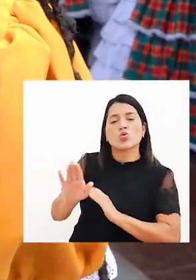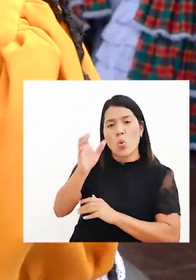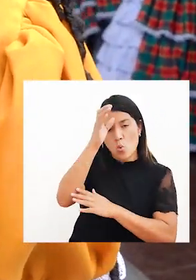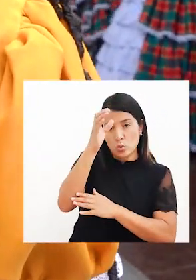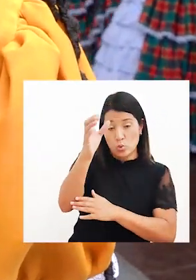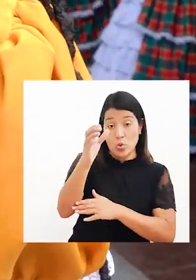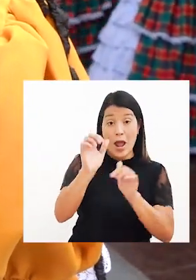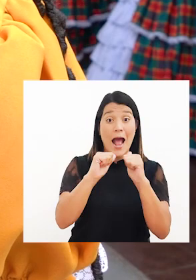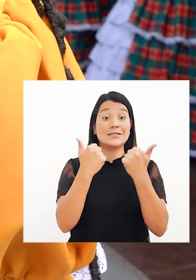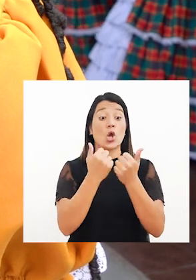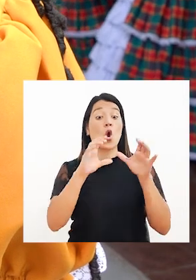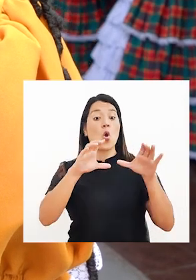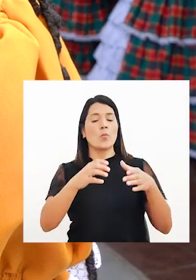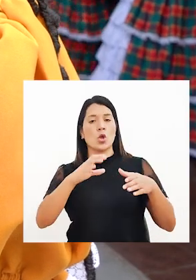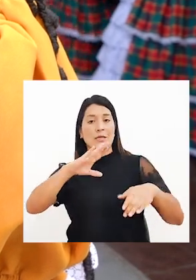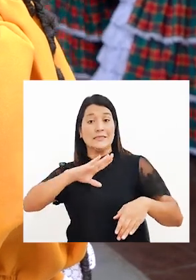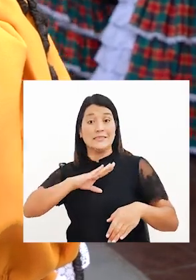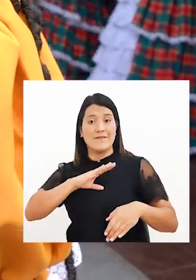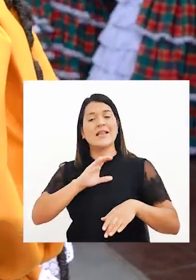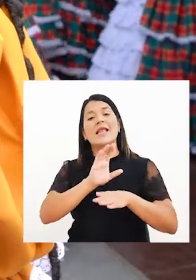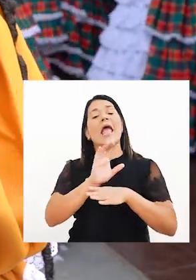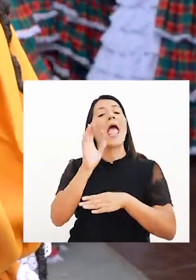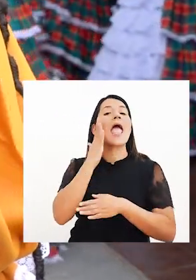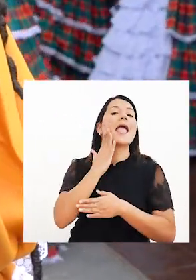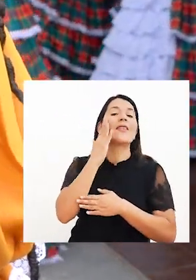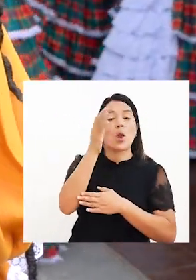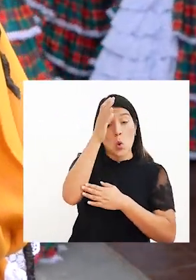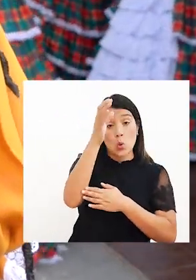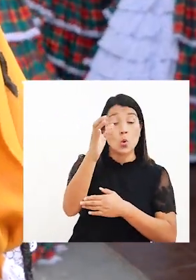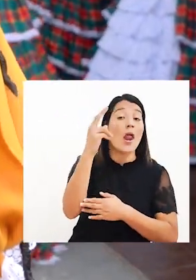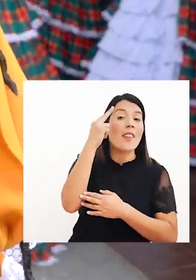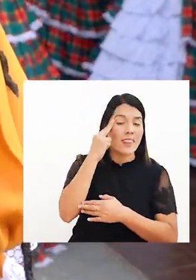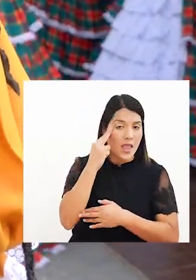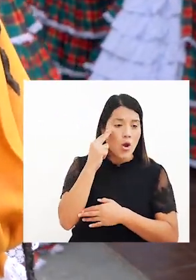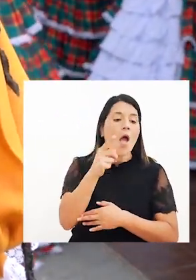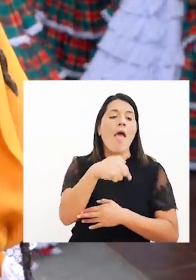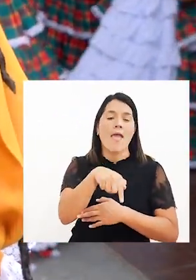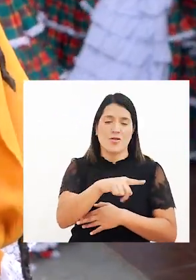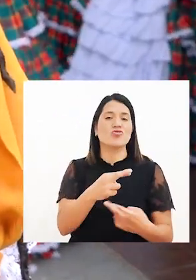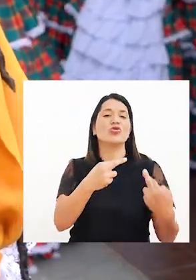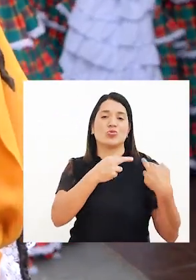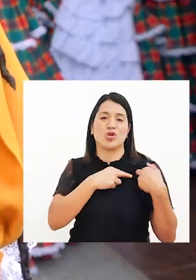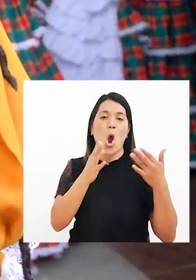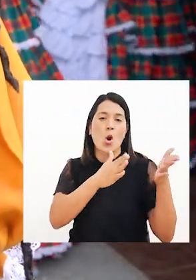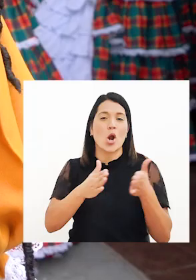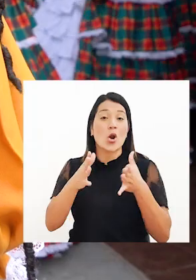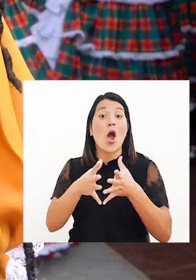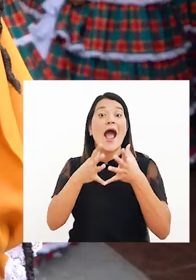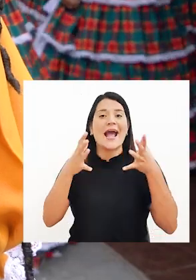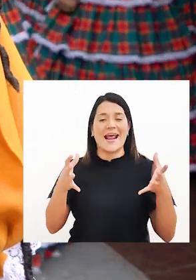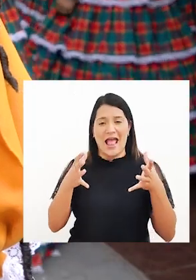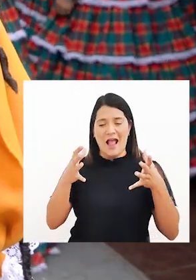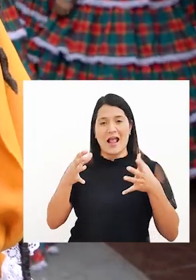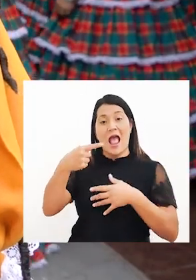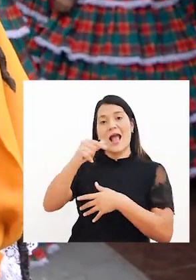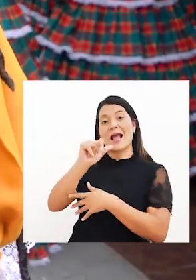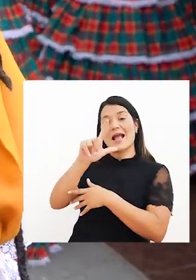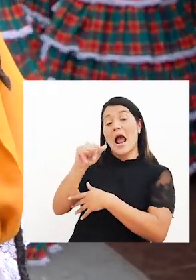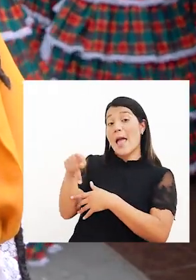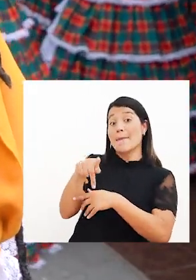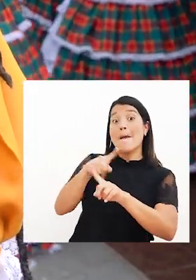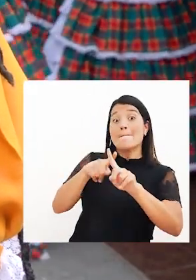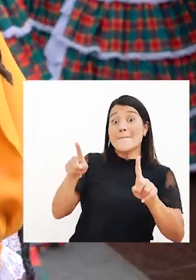Asociación Comité Cívico Étnico Cultural Negro es la responsable de este Gran Gala Parade, pero a lo largo de todo el mes de